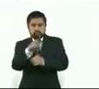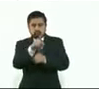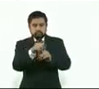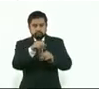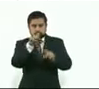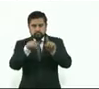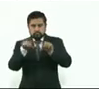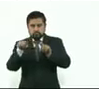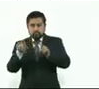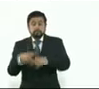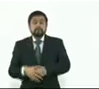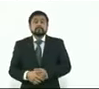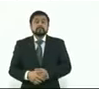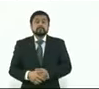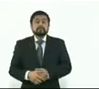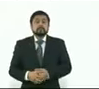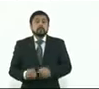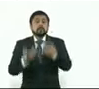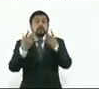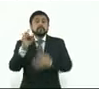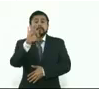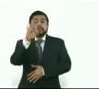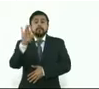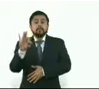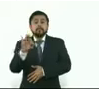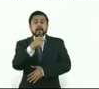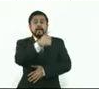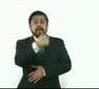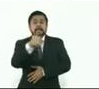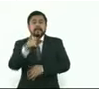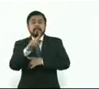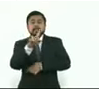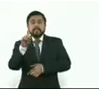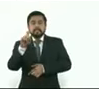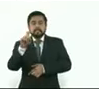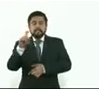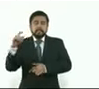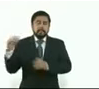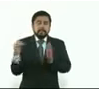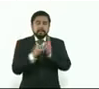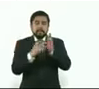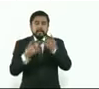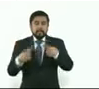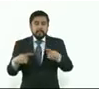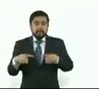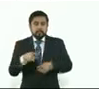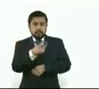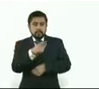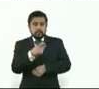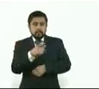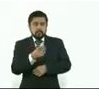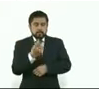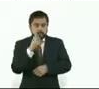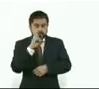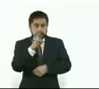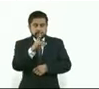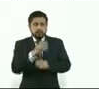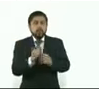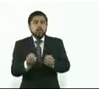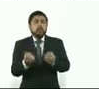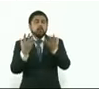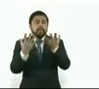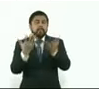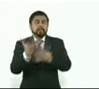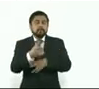Por tasa anualizada por cada 100.000 habitantes, los delitos de alto impacto implican para esta demarcación que se halla en lugar